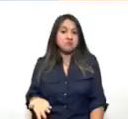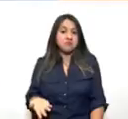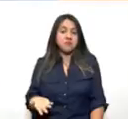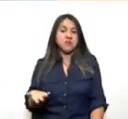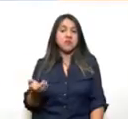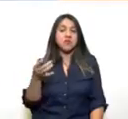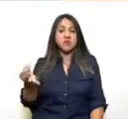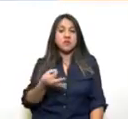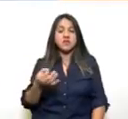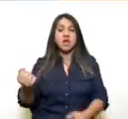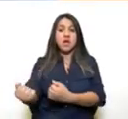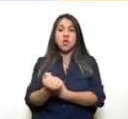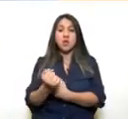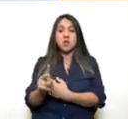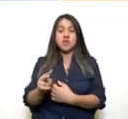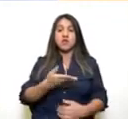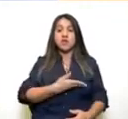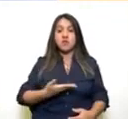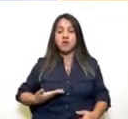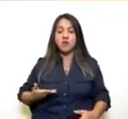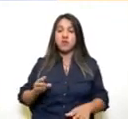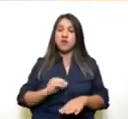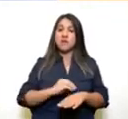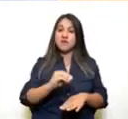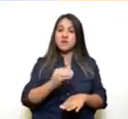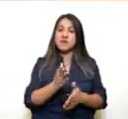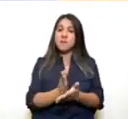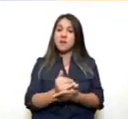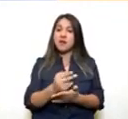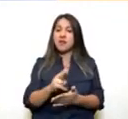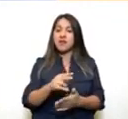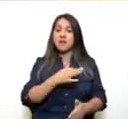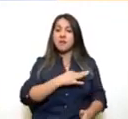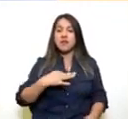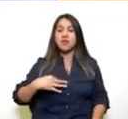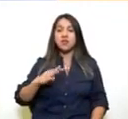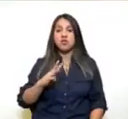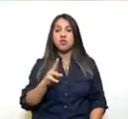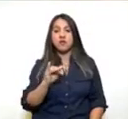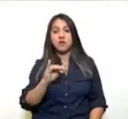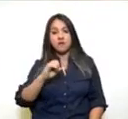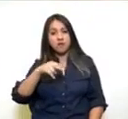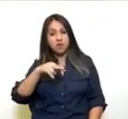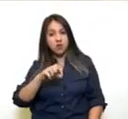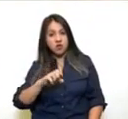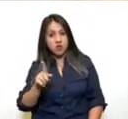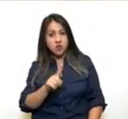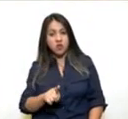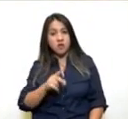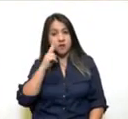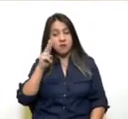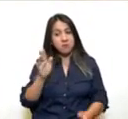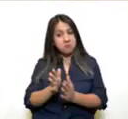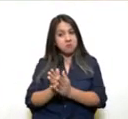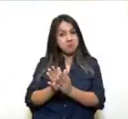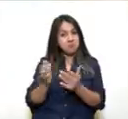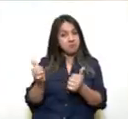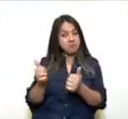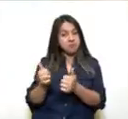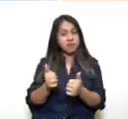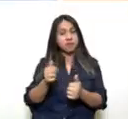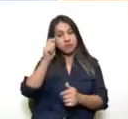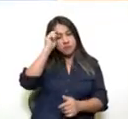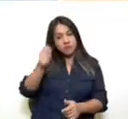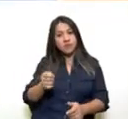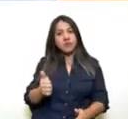la ayuda del gobierno la que ha sido anunciada públicamente el plan del ministro briones que nos parece loable aparentemente se ve muy loable